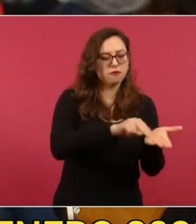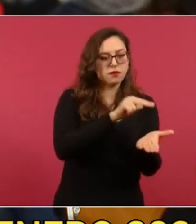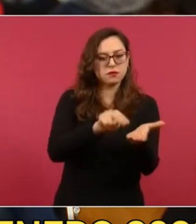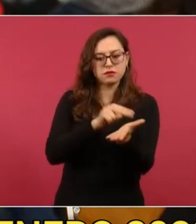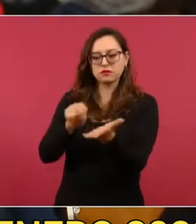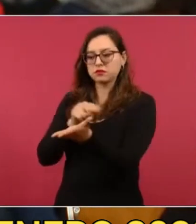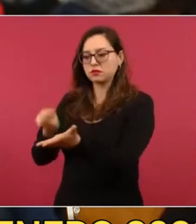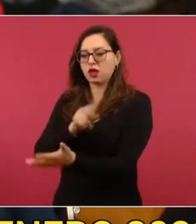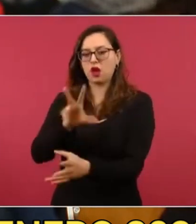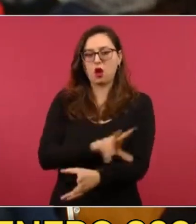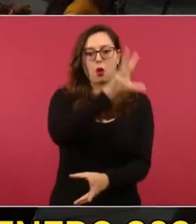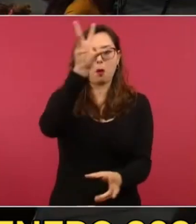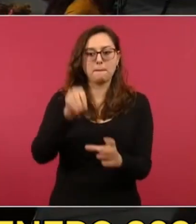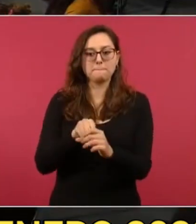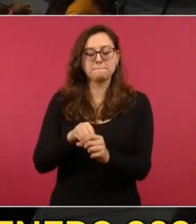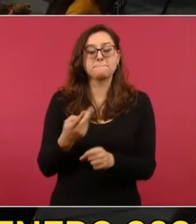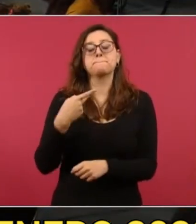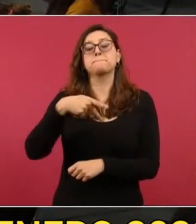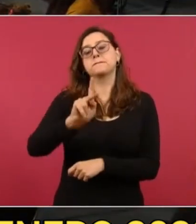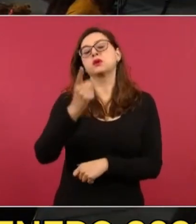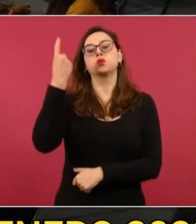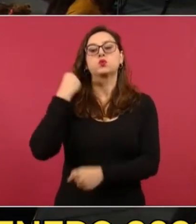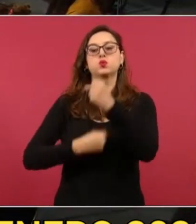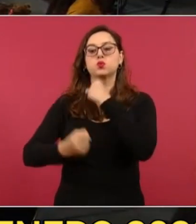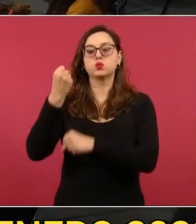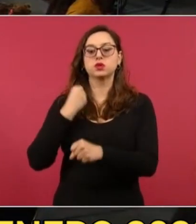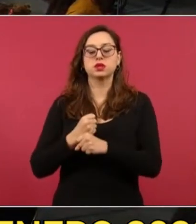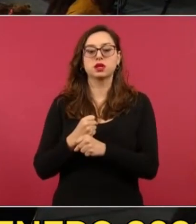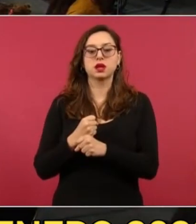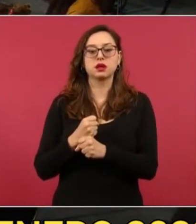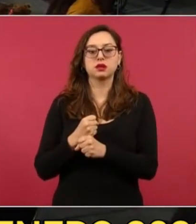Sin embargo, el año pasado en